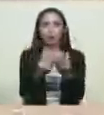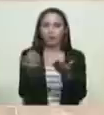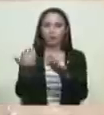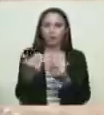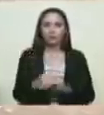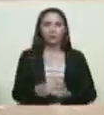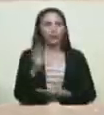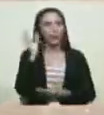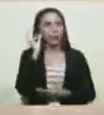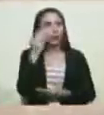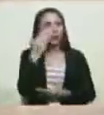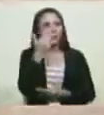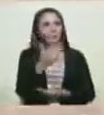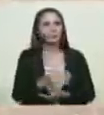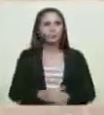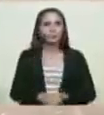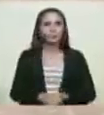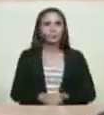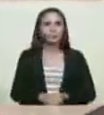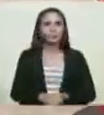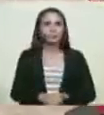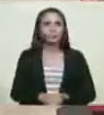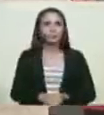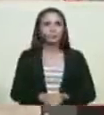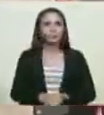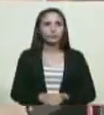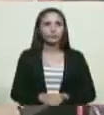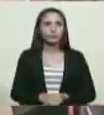esta muchacha, por favor, que Dios te bendiga.